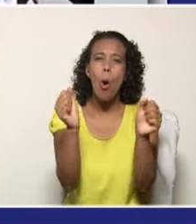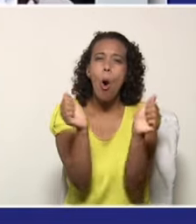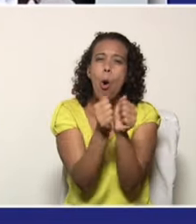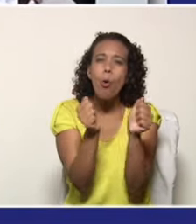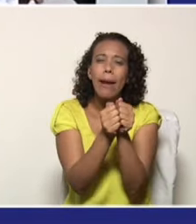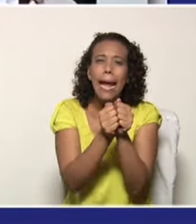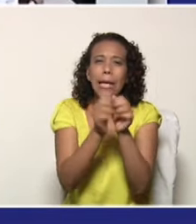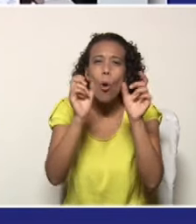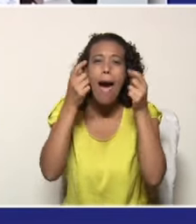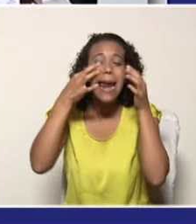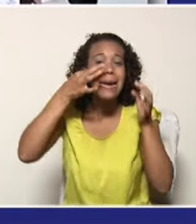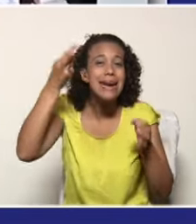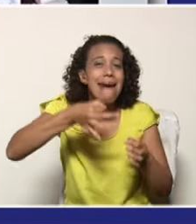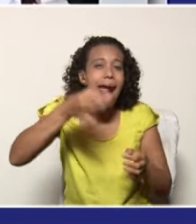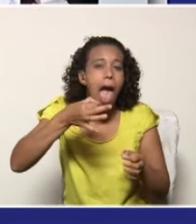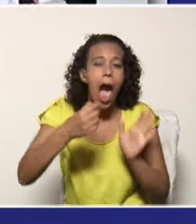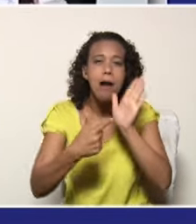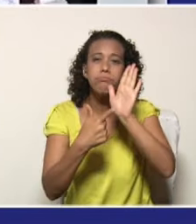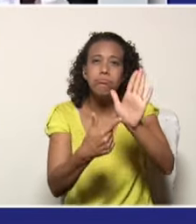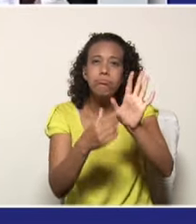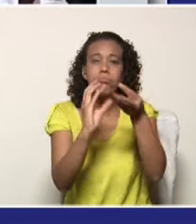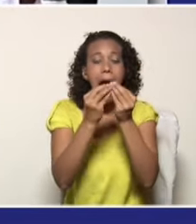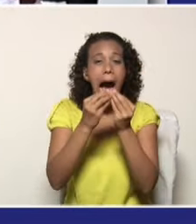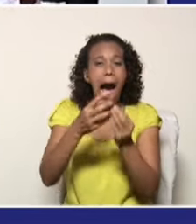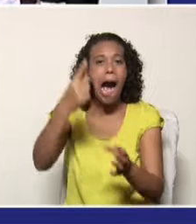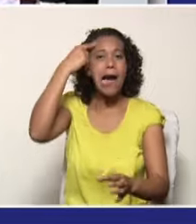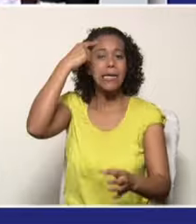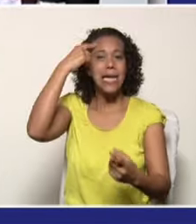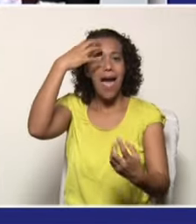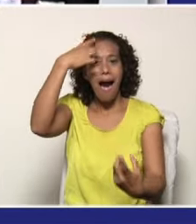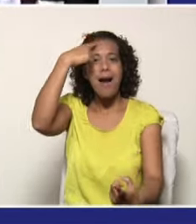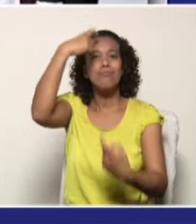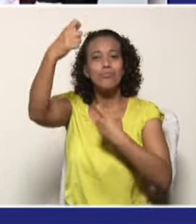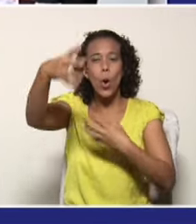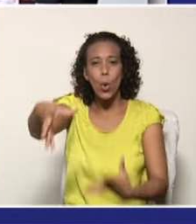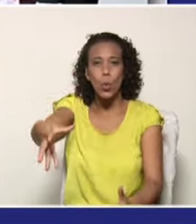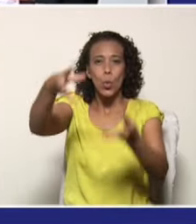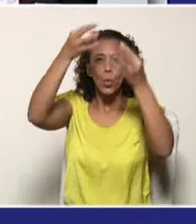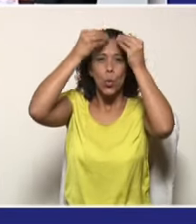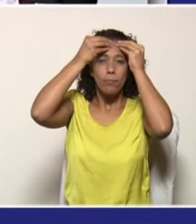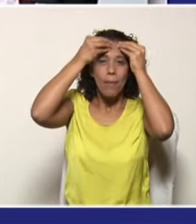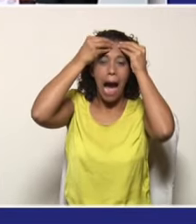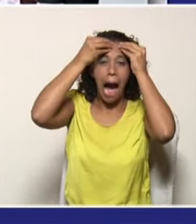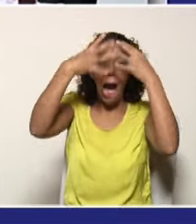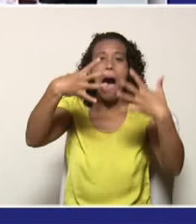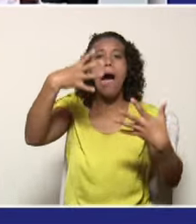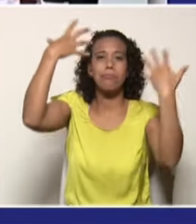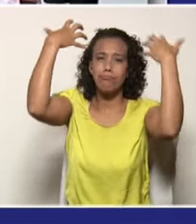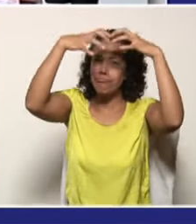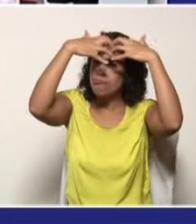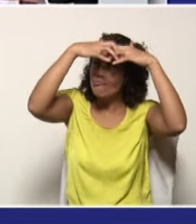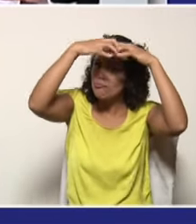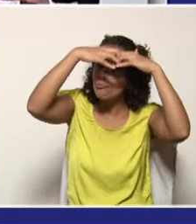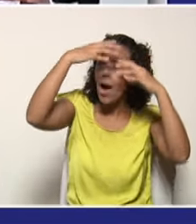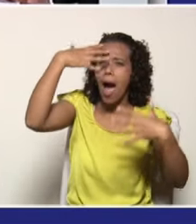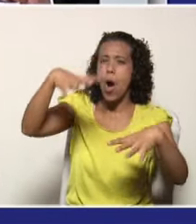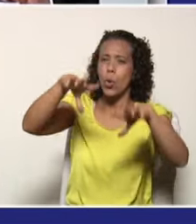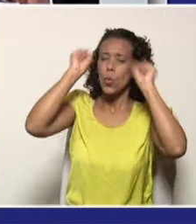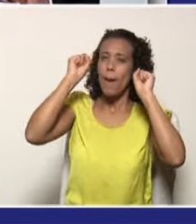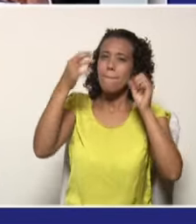permitirá a la persona con sordoceguera construir el mundo de su mente y organizar una rutina de actividades a ejecutar. Esto debe